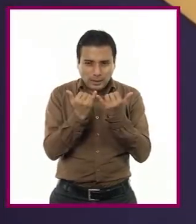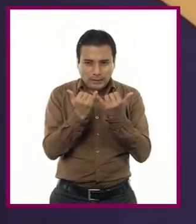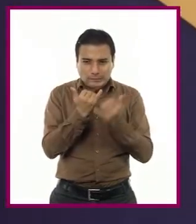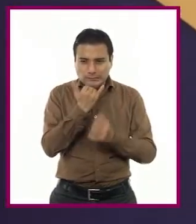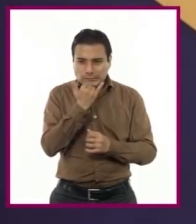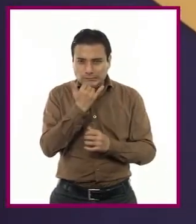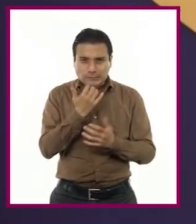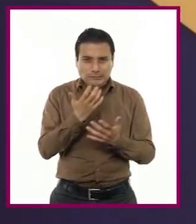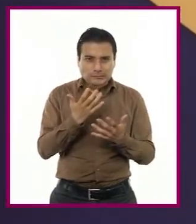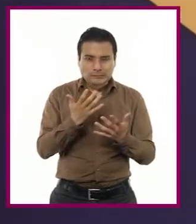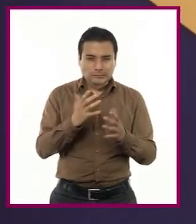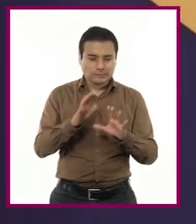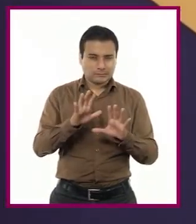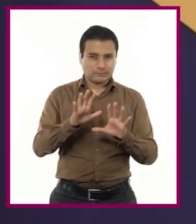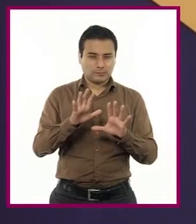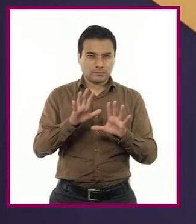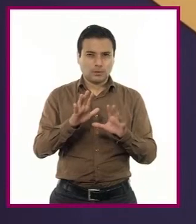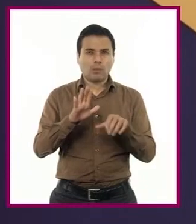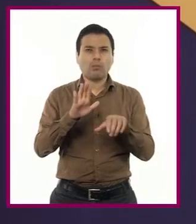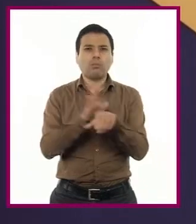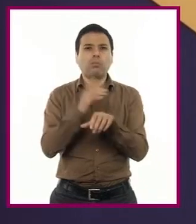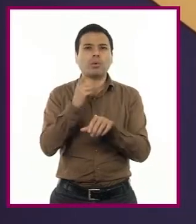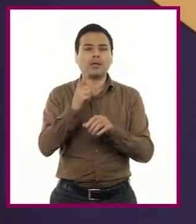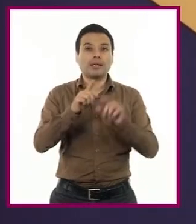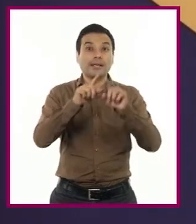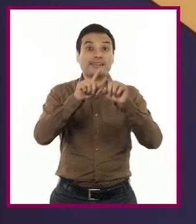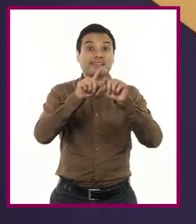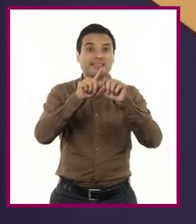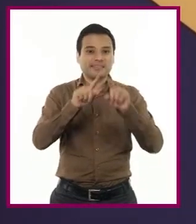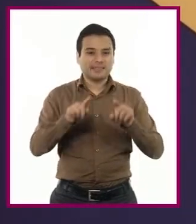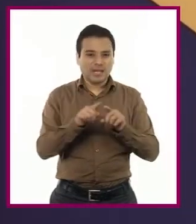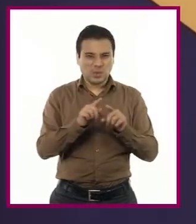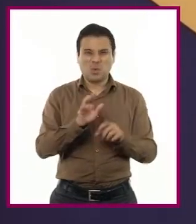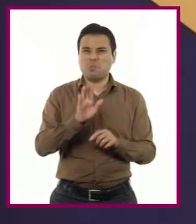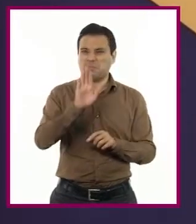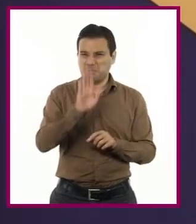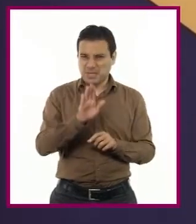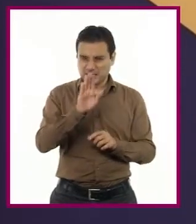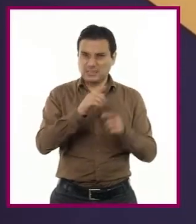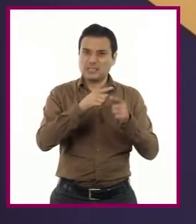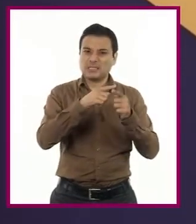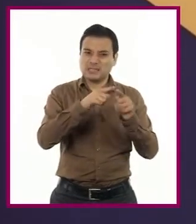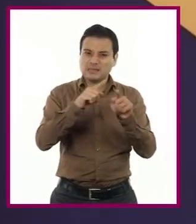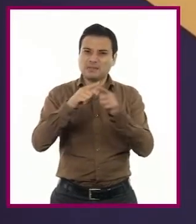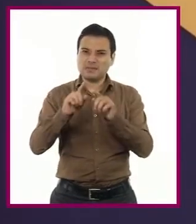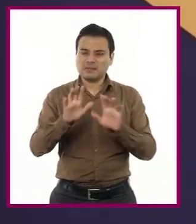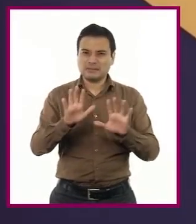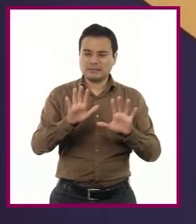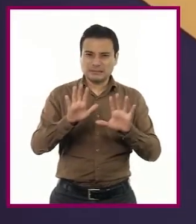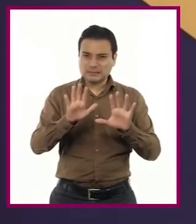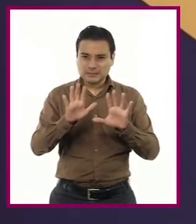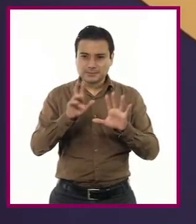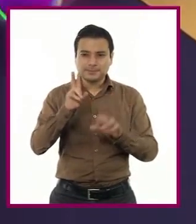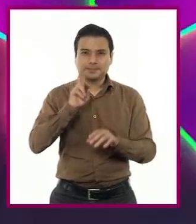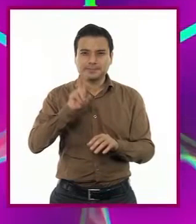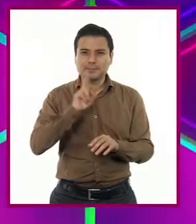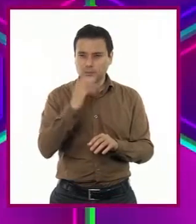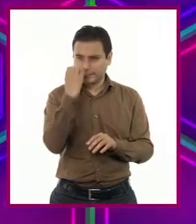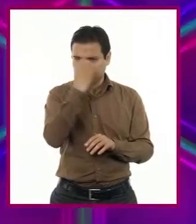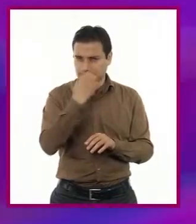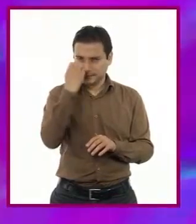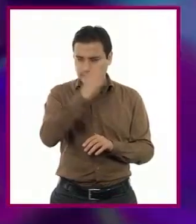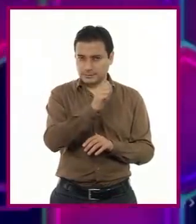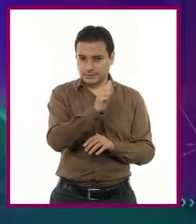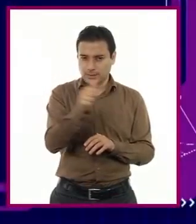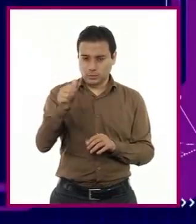aparentemente ningún triángulo proporciona la misma información. Comencemos analizando cada uno de ellos.